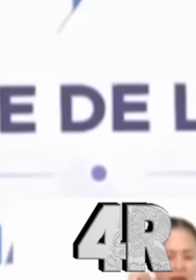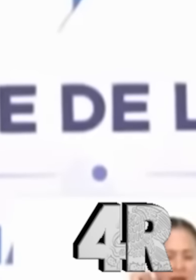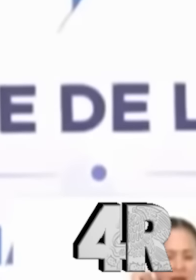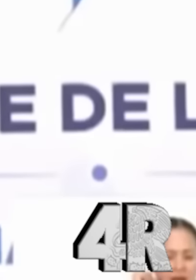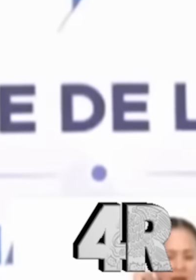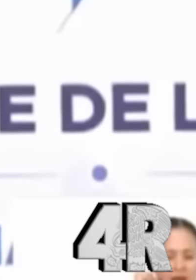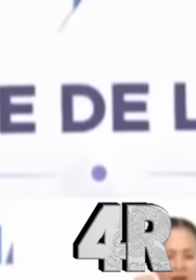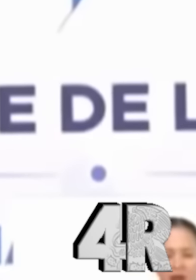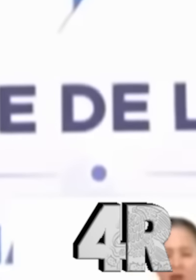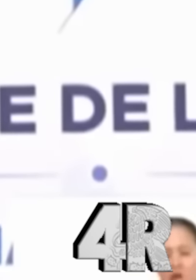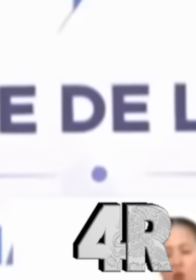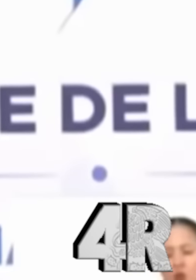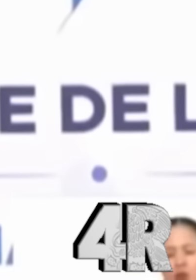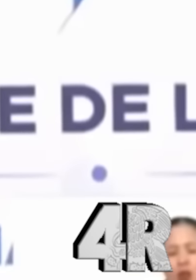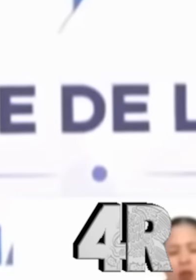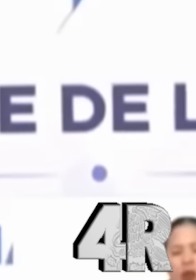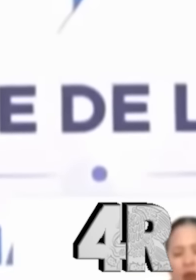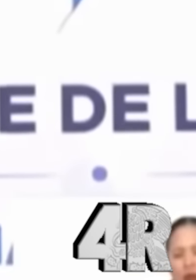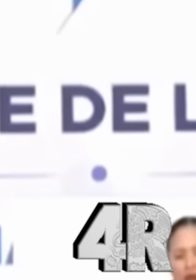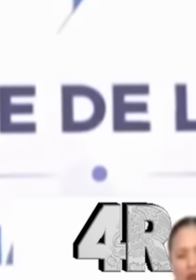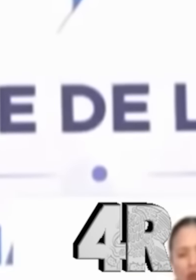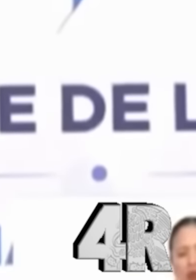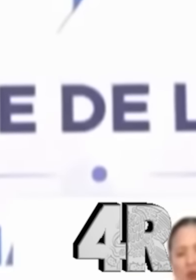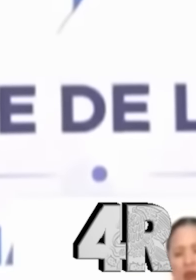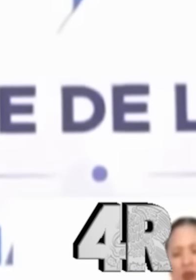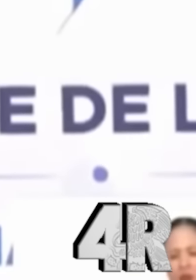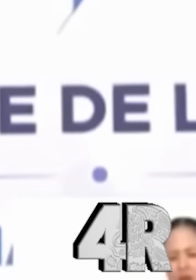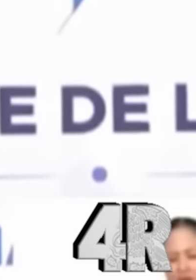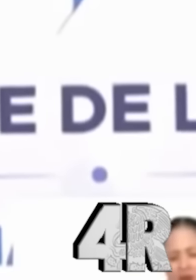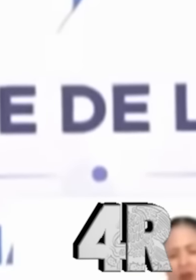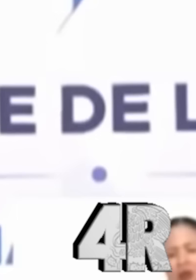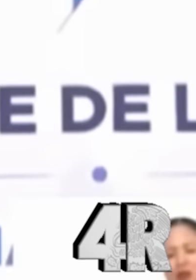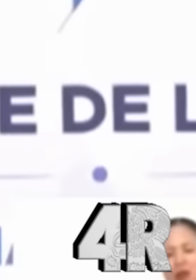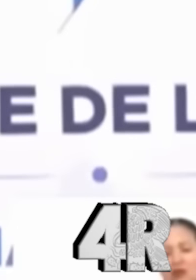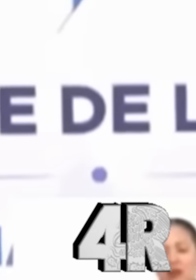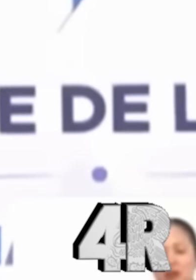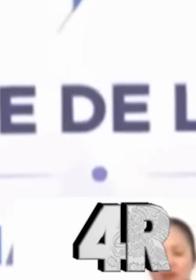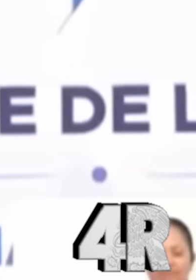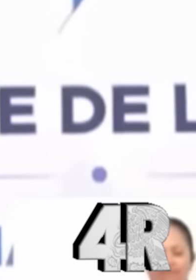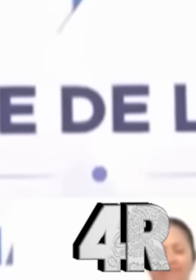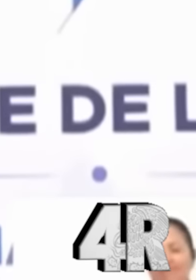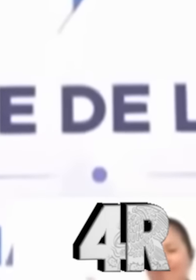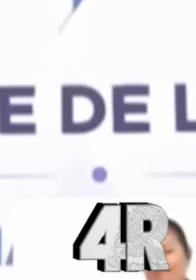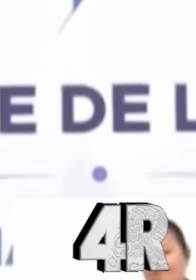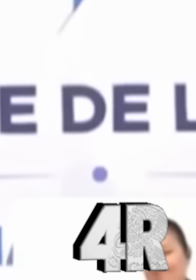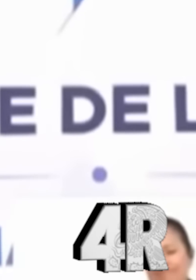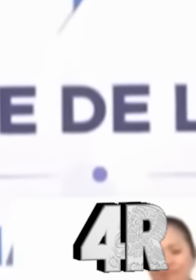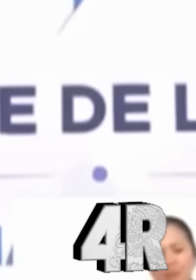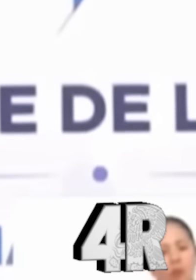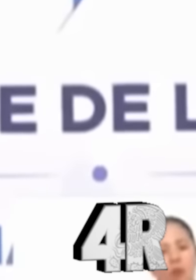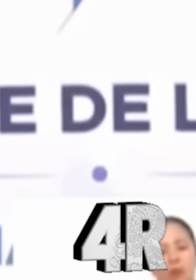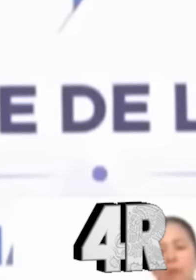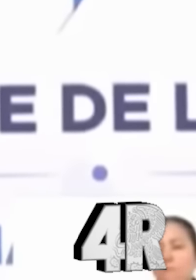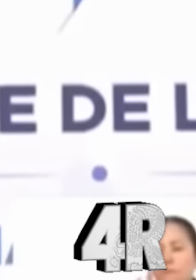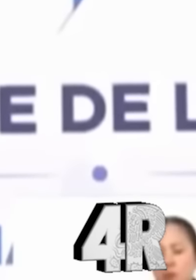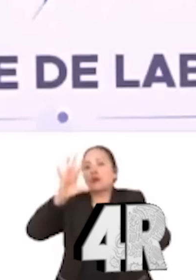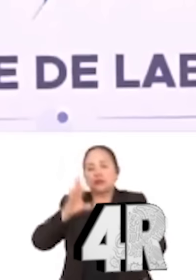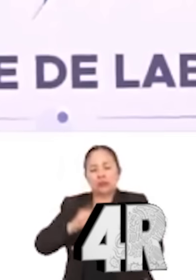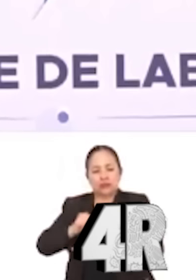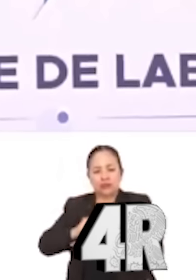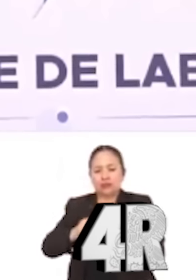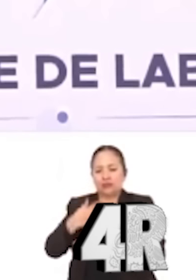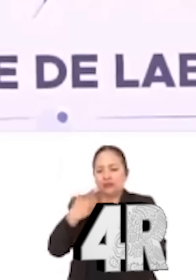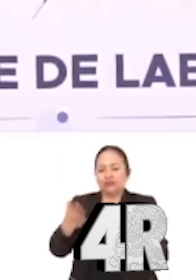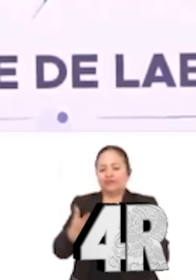último informe de actividades en la Ciudad de México, y con todo esto les ha anunciado a todos los panistas y priistas del